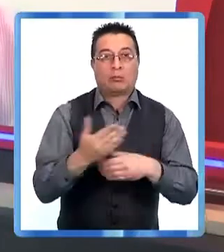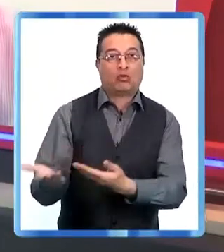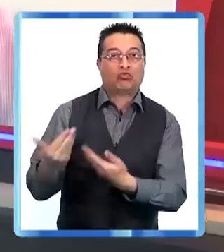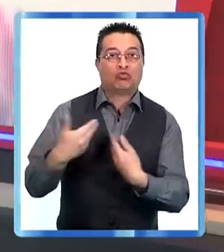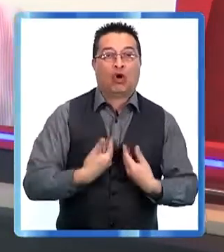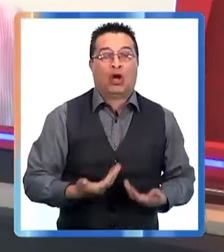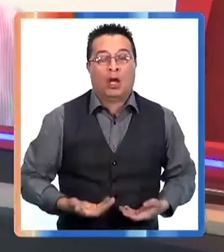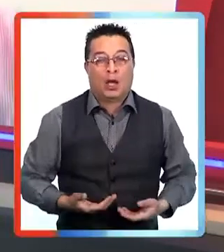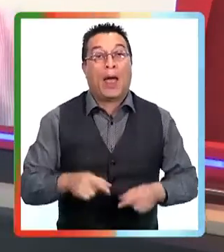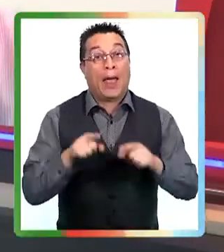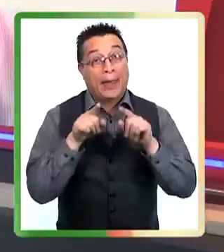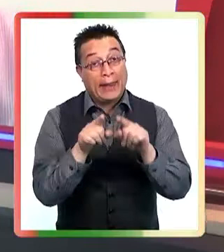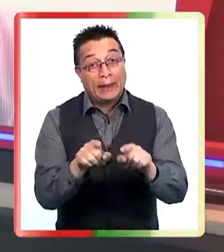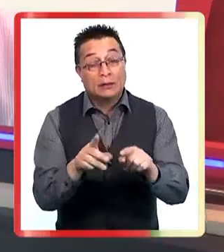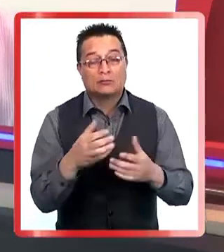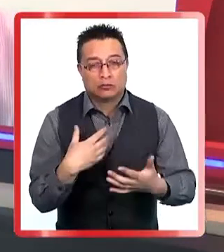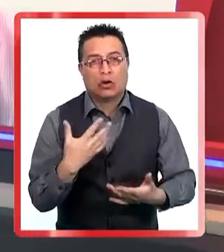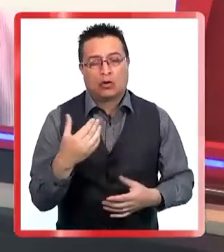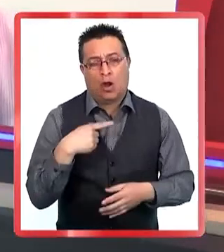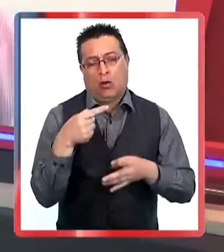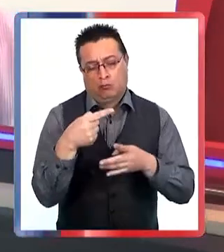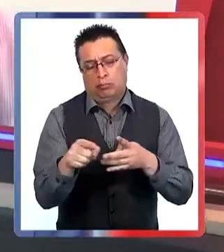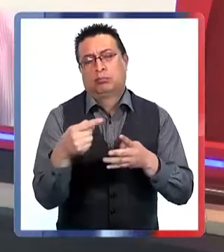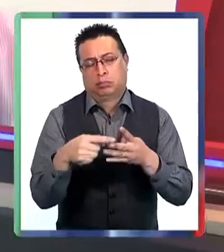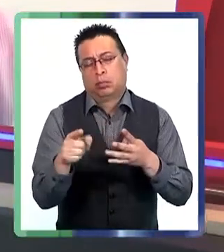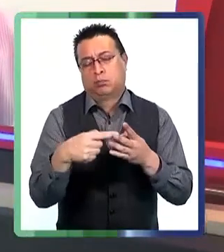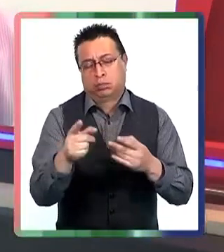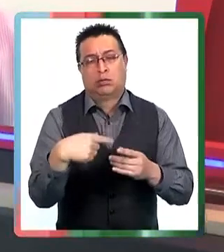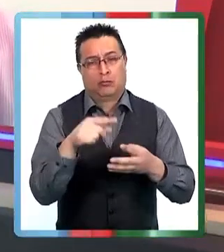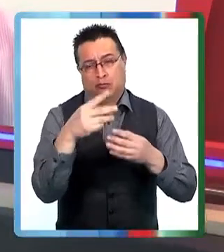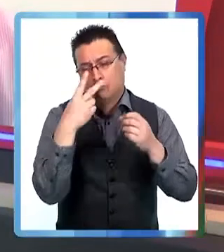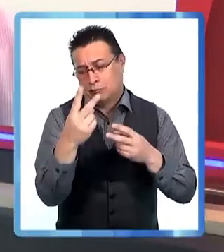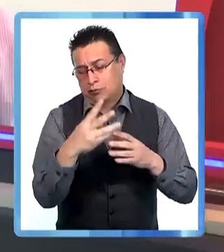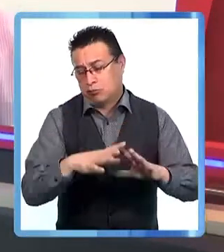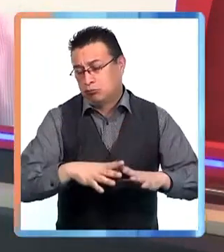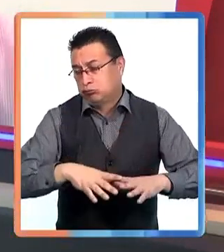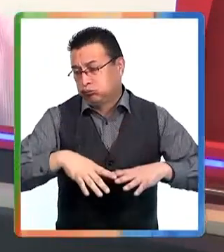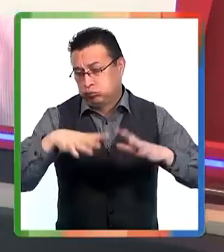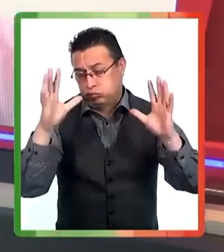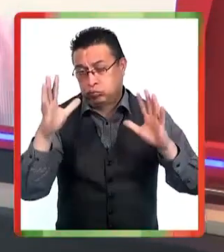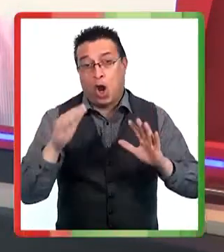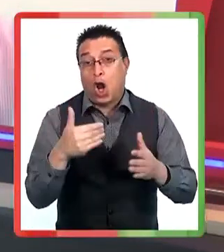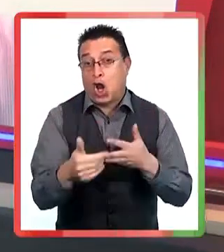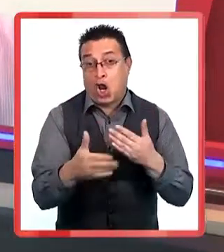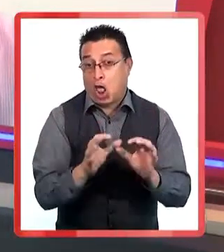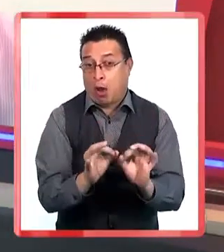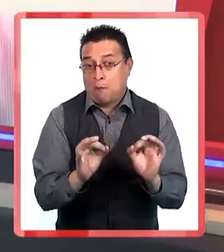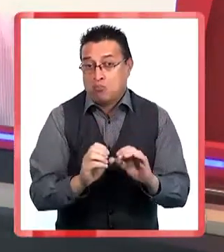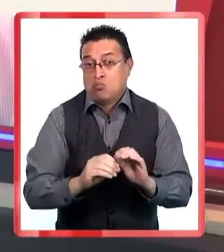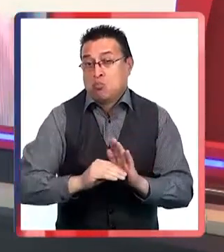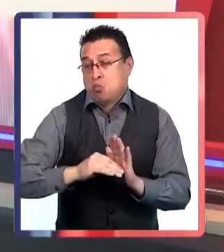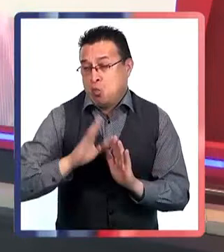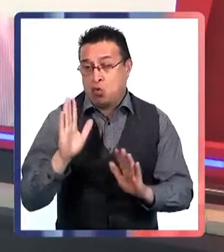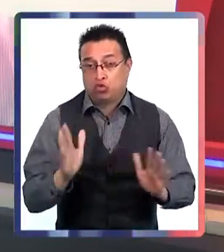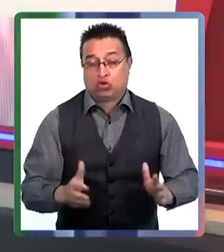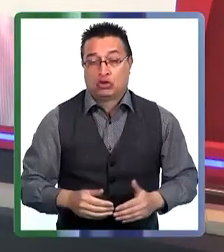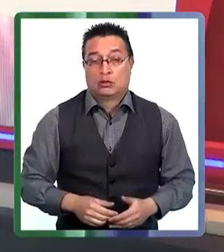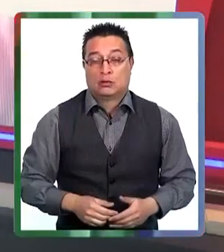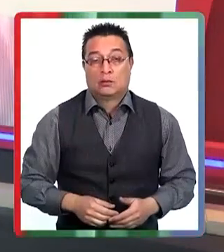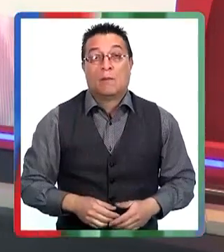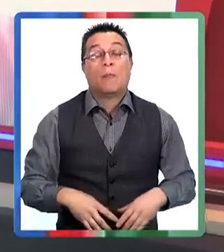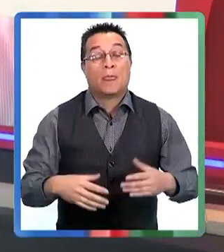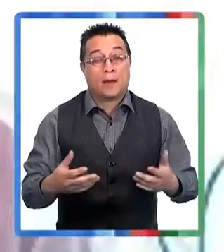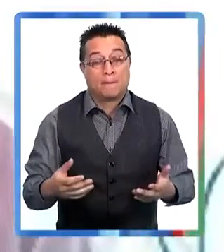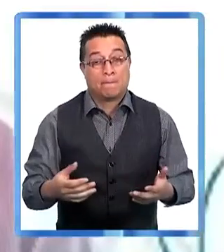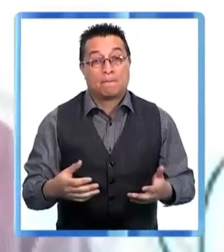Y eso, estoy aburrido de haber visto cantidad de casos de esos. O sea, es algo muy, muy frecuente. Por lo